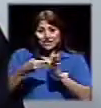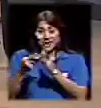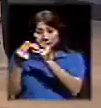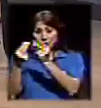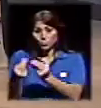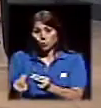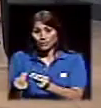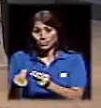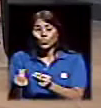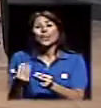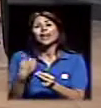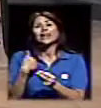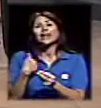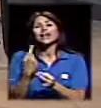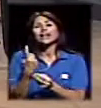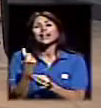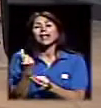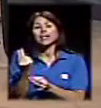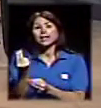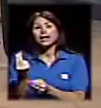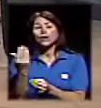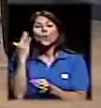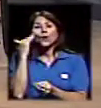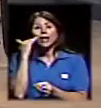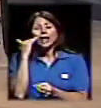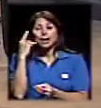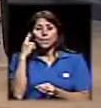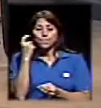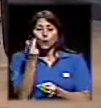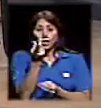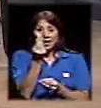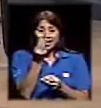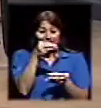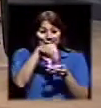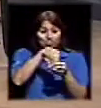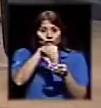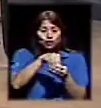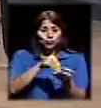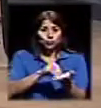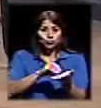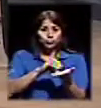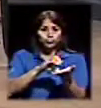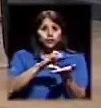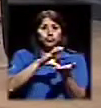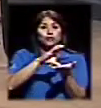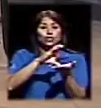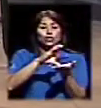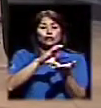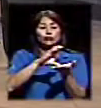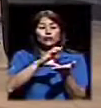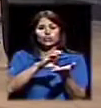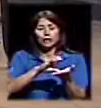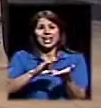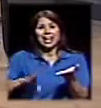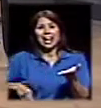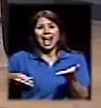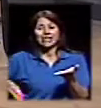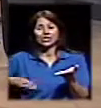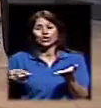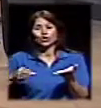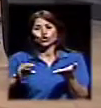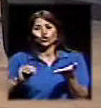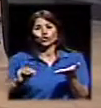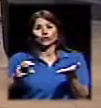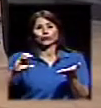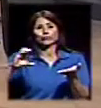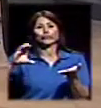básicamente porque los ingresos crecieron menos y porque los gastos por intereses de la deuda aumentaron. Para